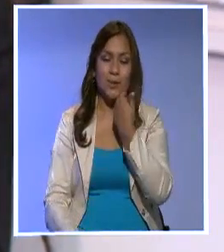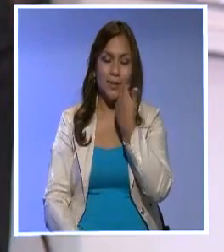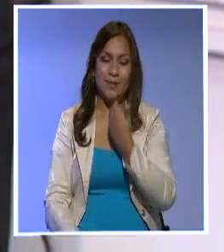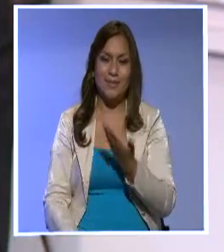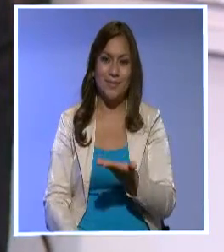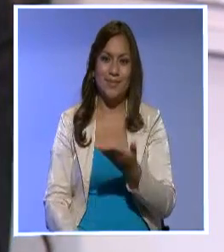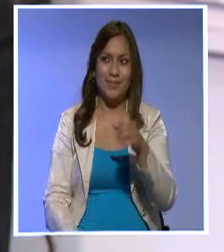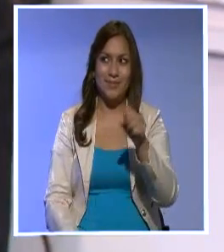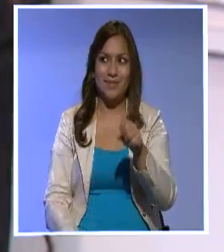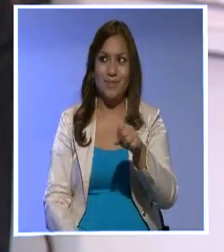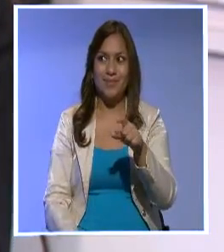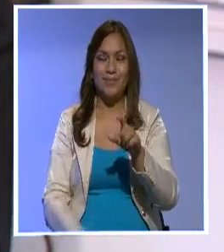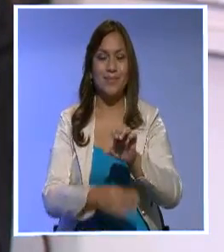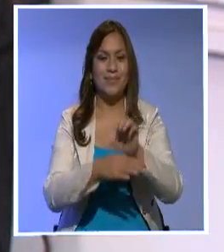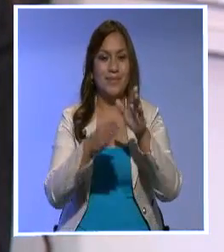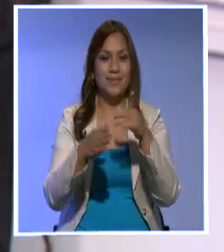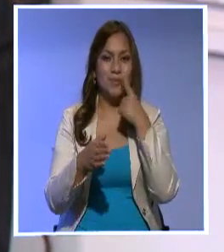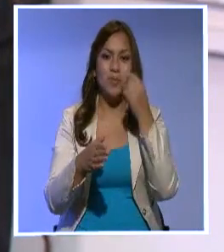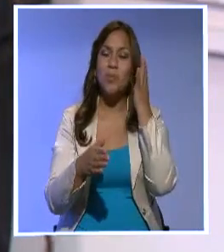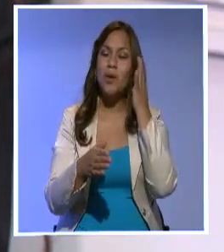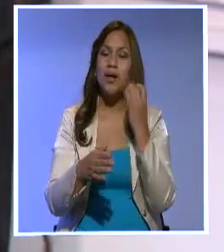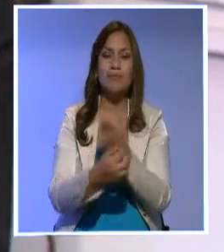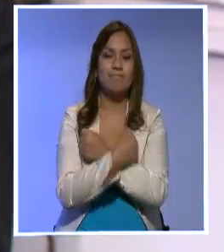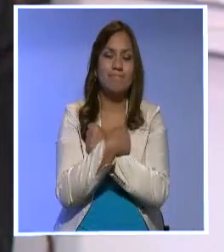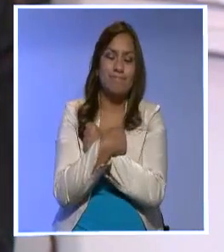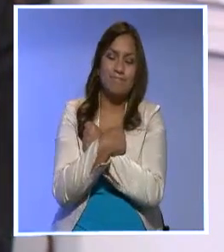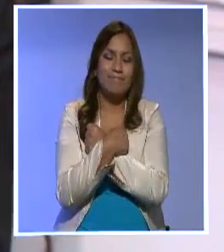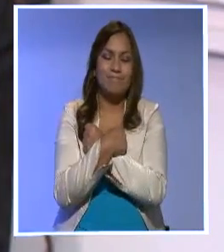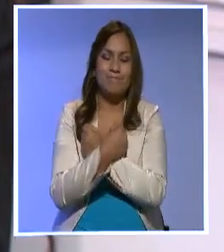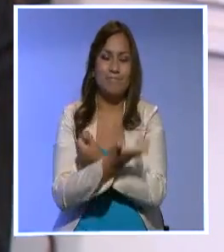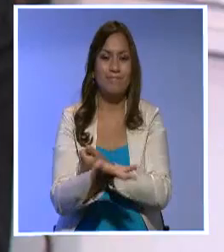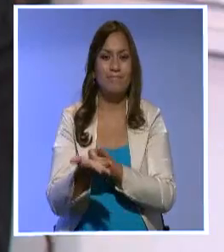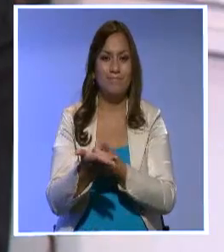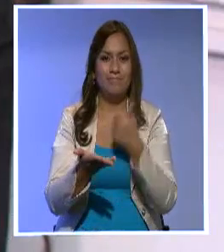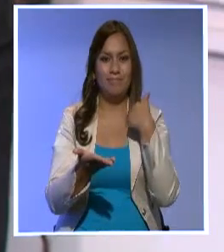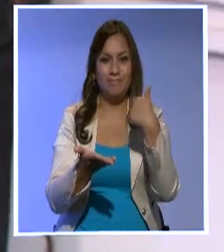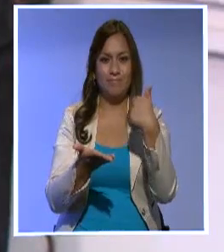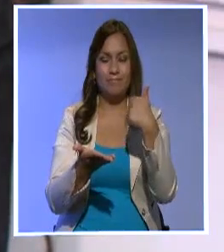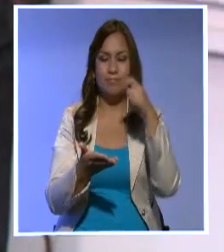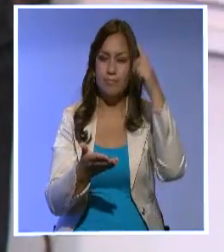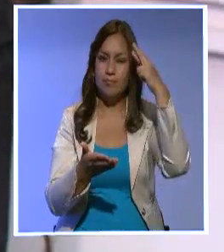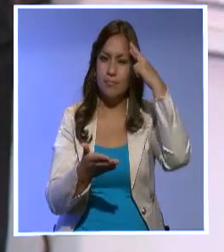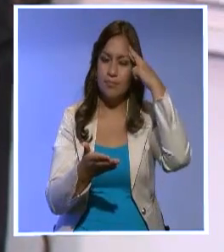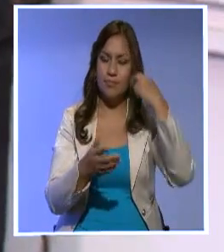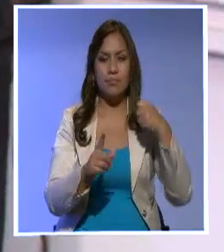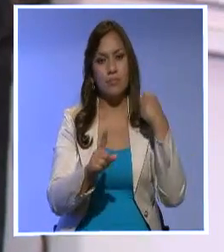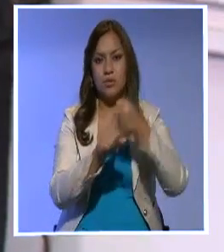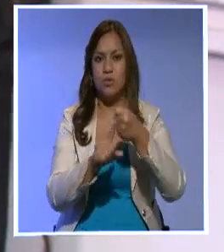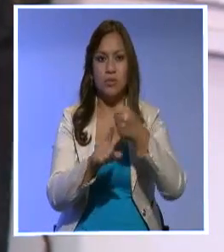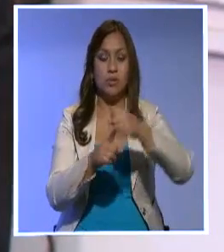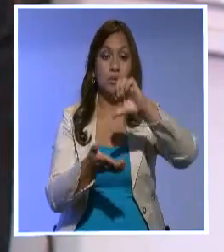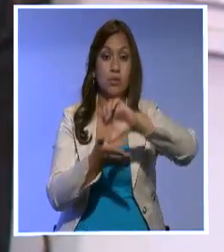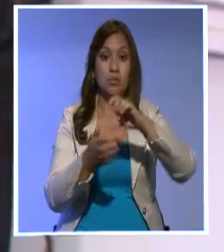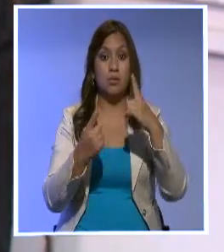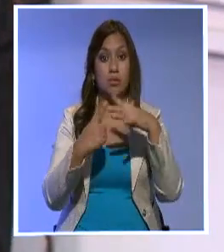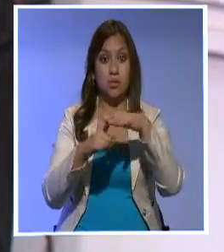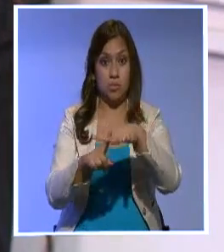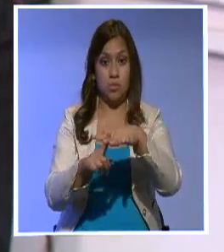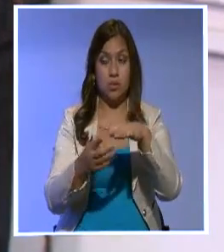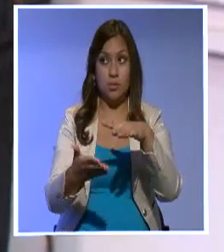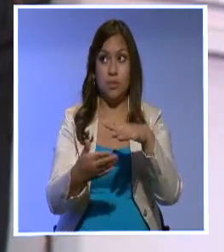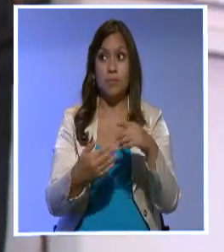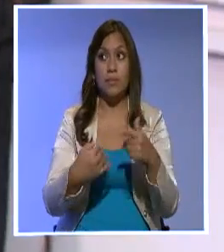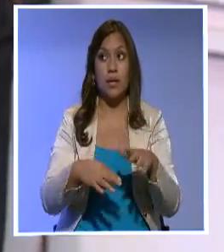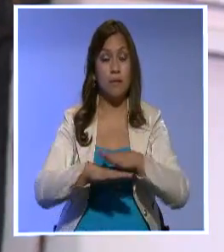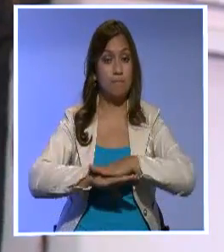ecuatorianos y ecuatorianas un abrazo a todos los quiteños a todas las quiteñas a seguir reflexionando a seguir luchando por esas ciudades inclusivas y con esto